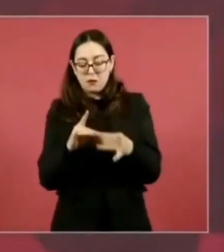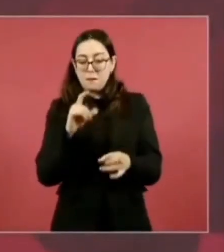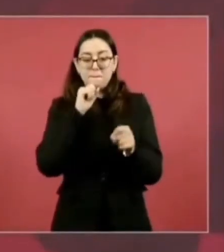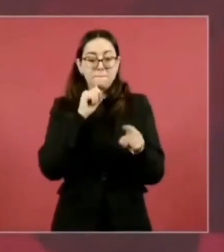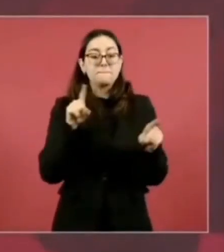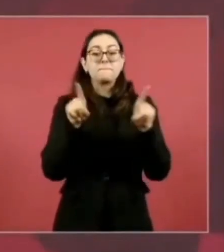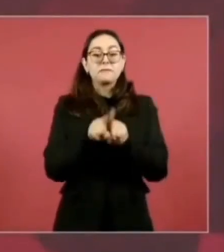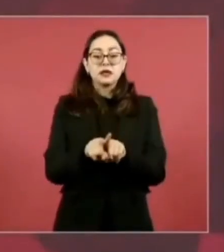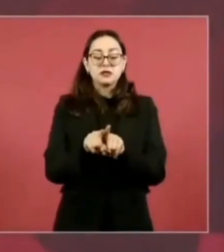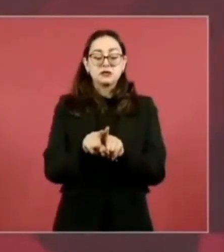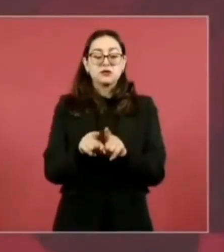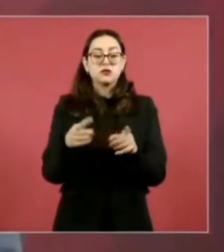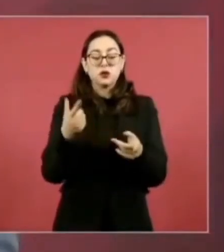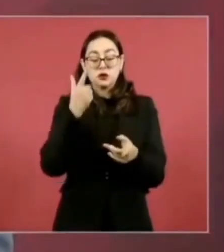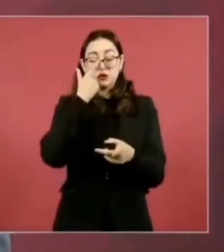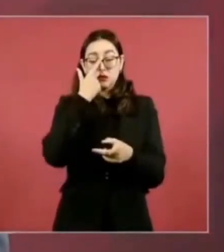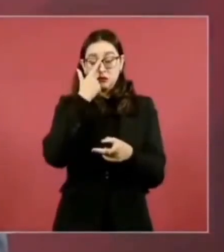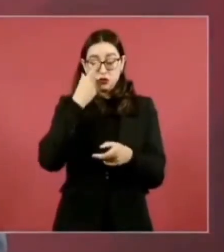¿Qué? ¿De dónde